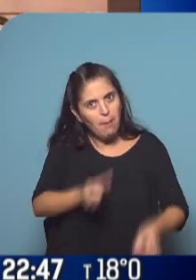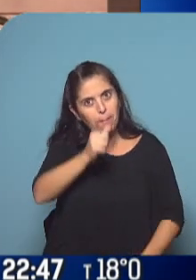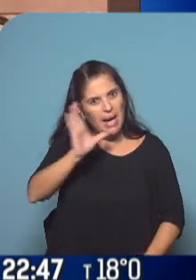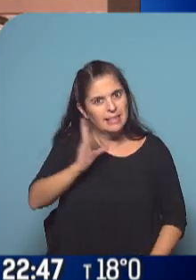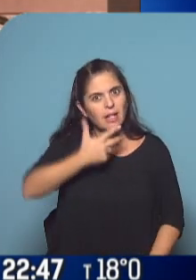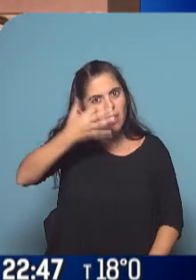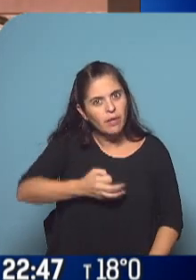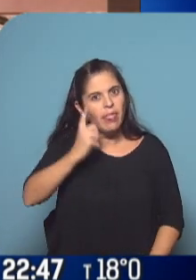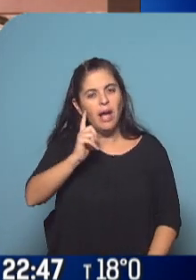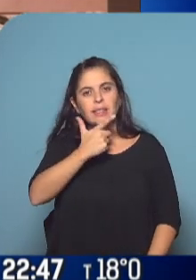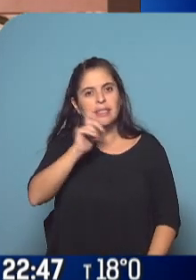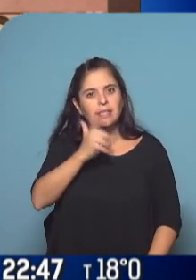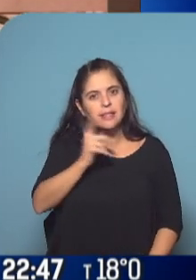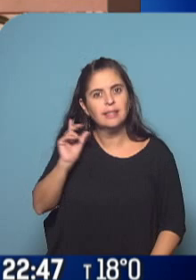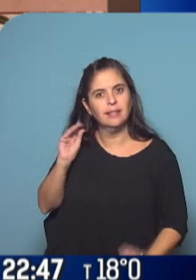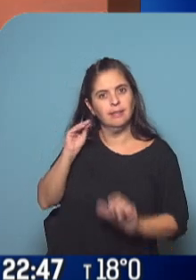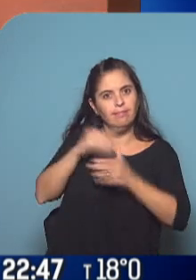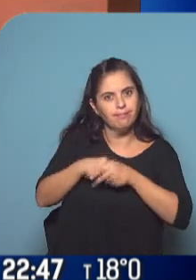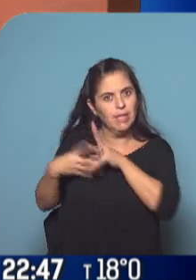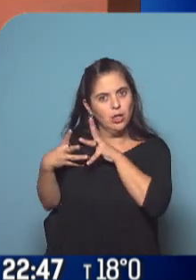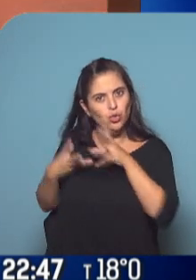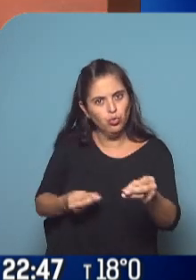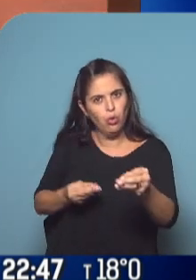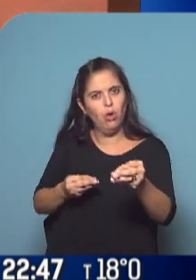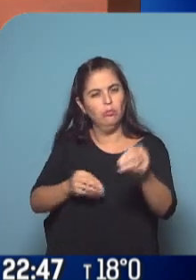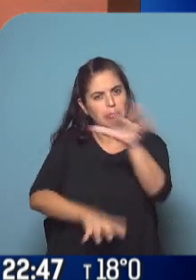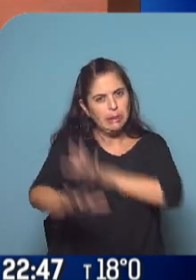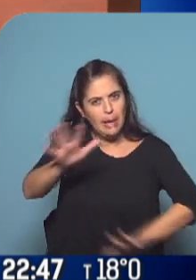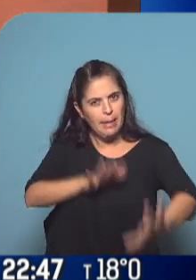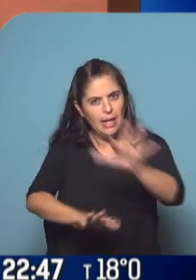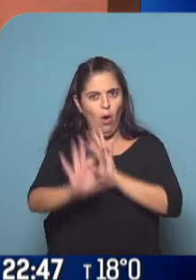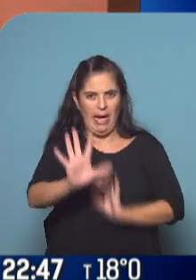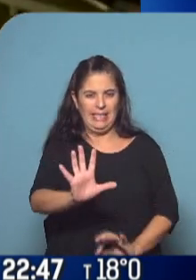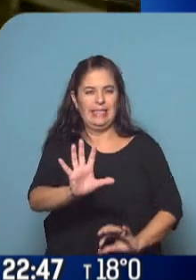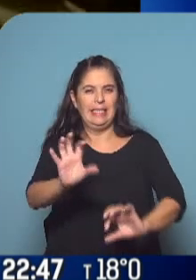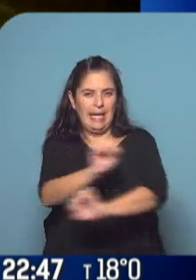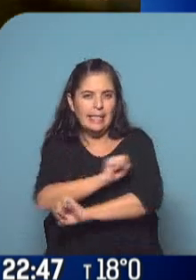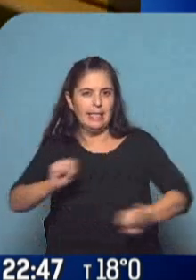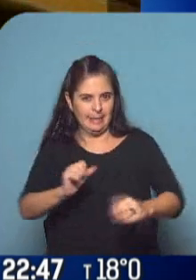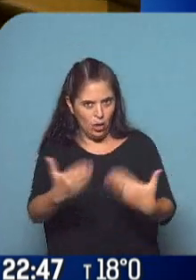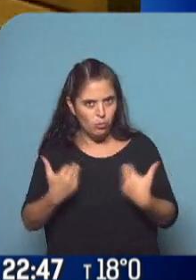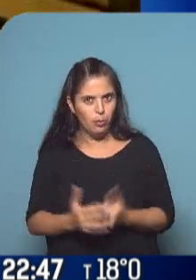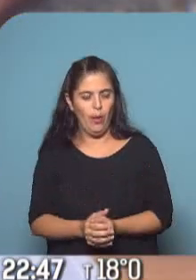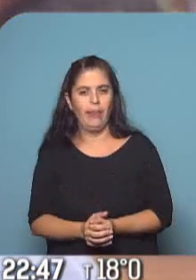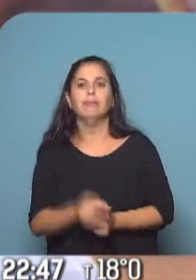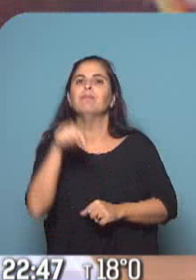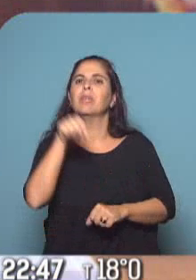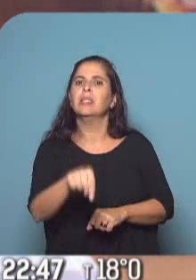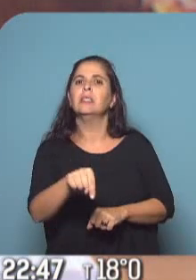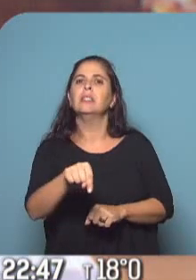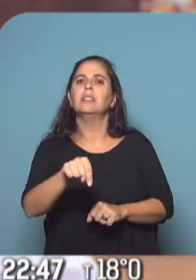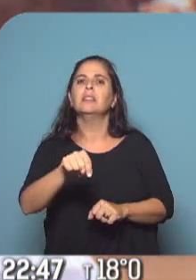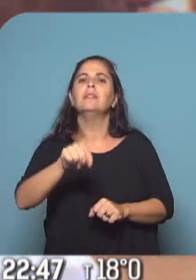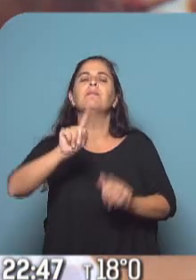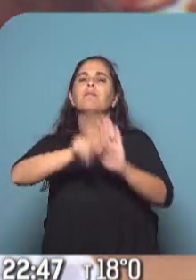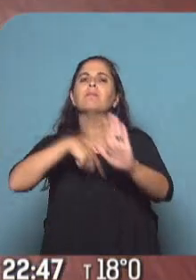la organización y en la ayuda, en la cooperación para la organización de esos atentados. Sri Lanka, donde católicos y musulmanes son